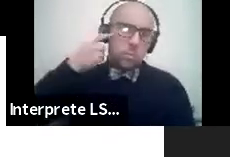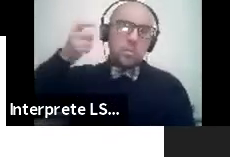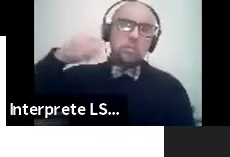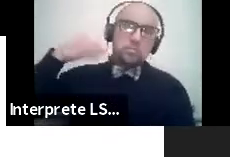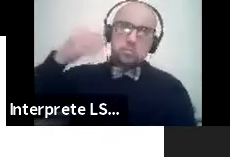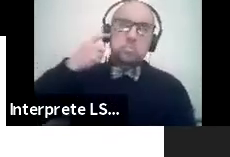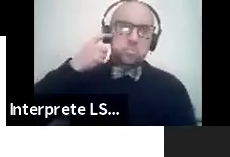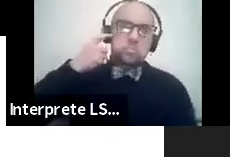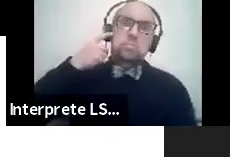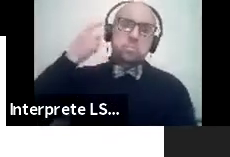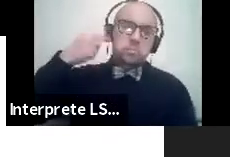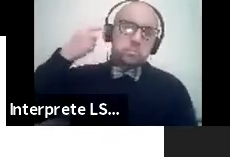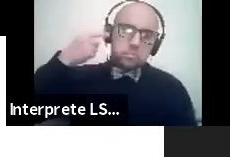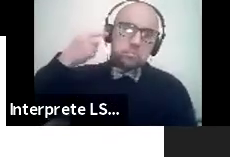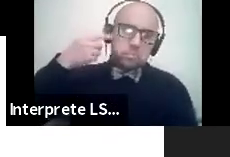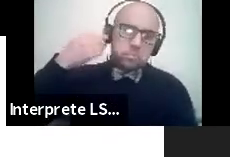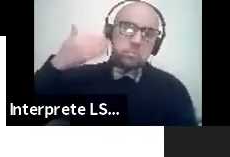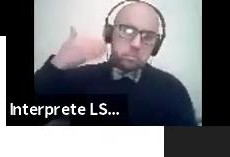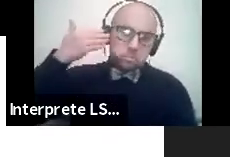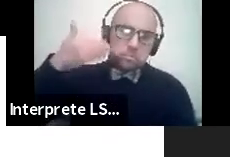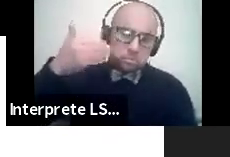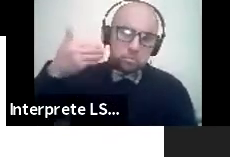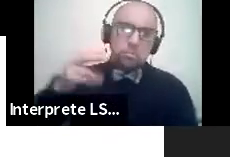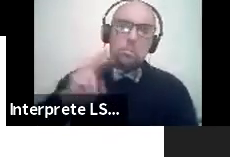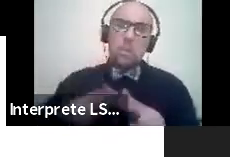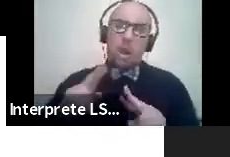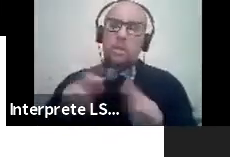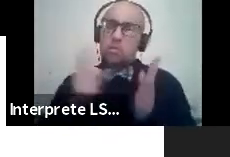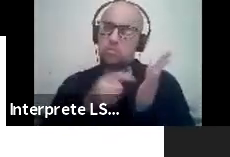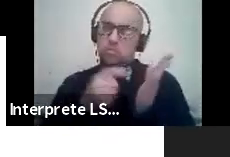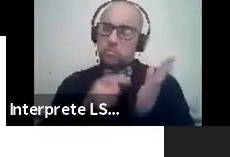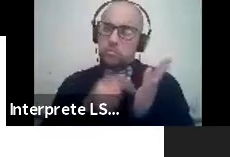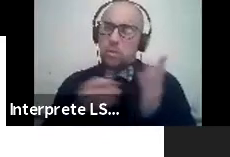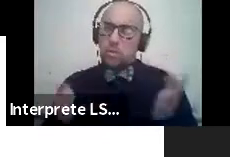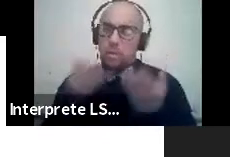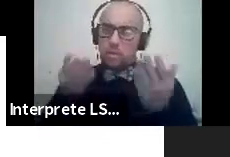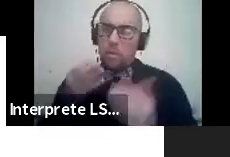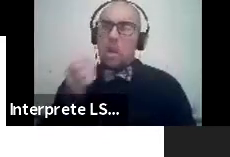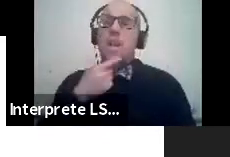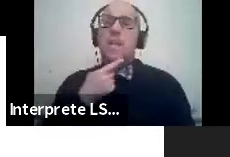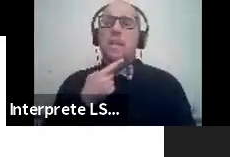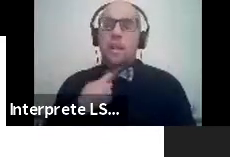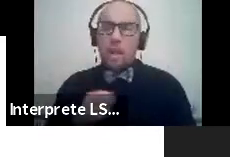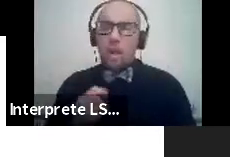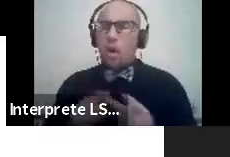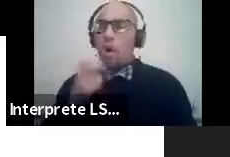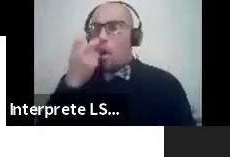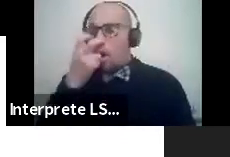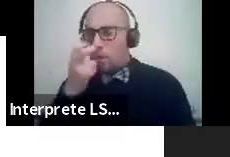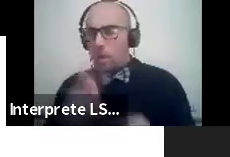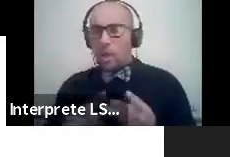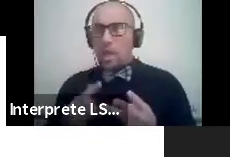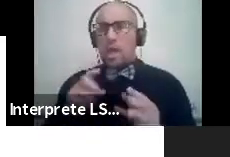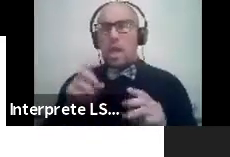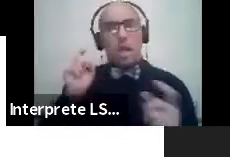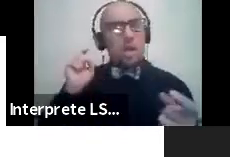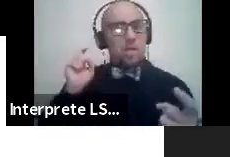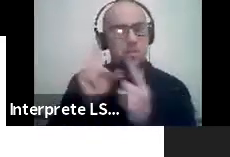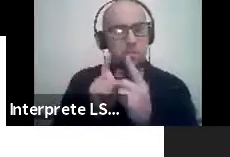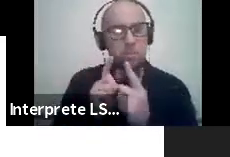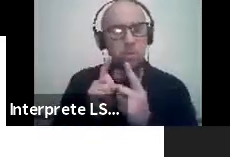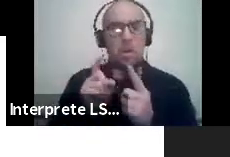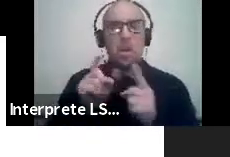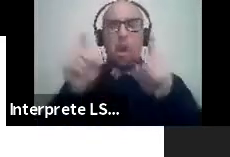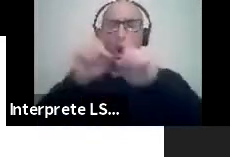idea de desarrollar una aplicación que nos ayudara a favorecer el interés, la curiosidad, por las llamadas